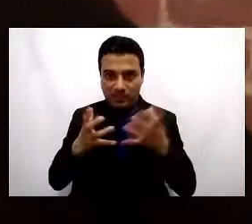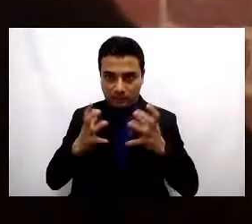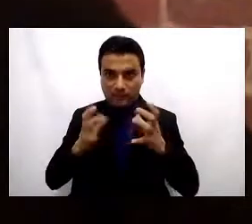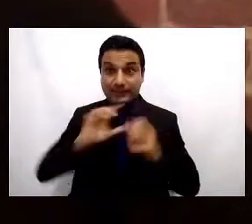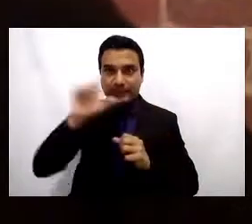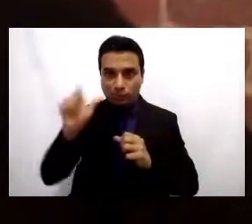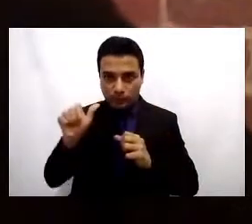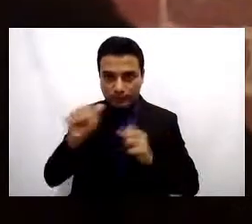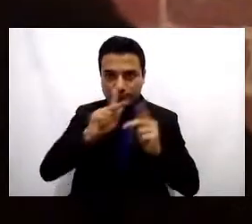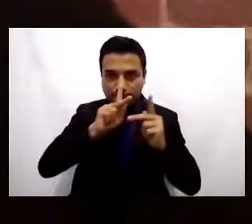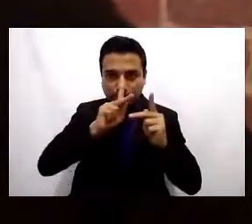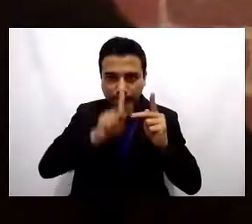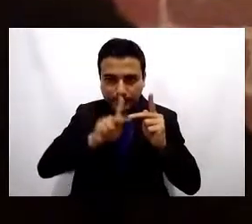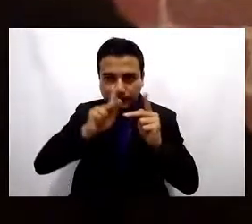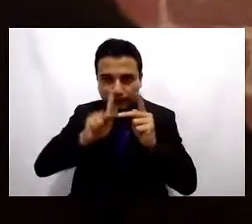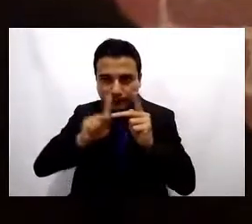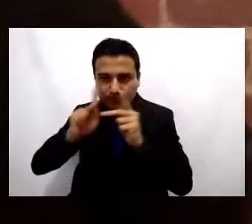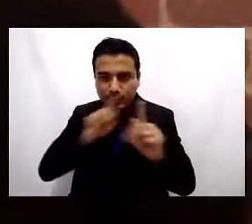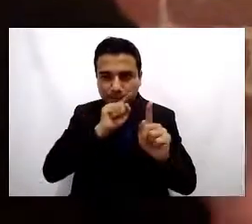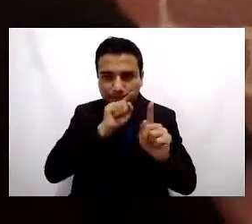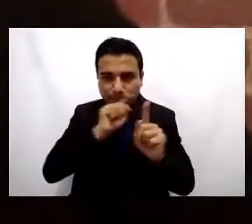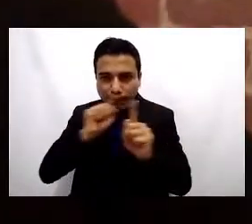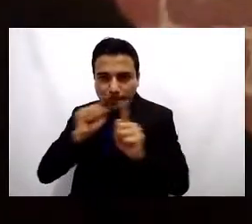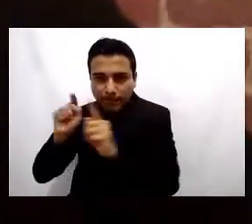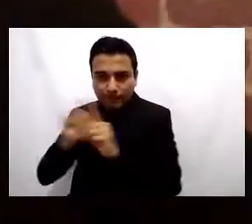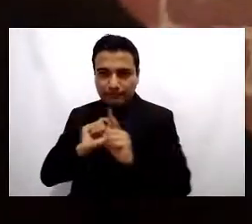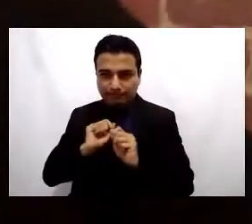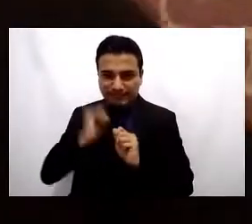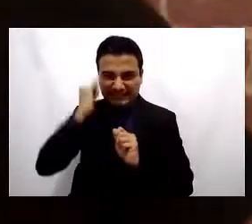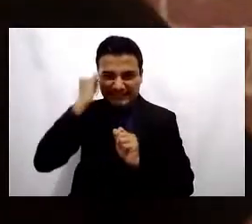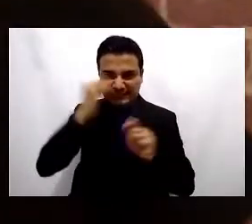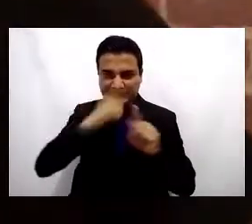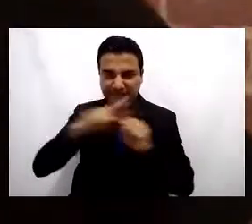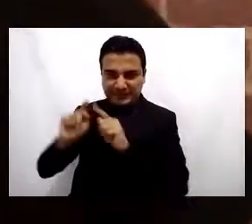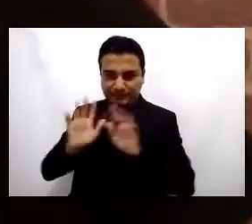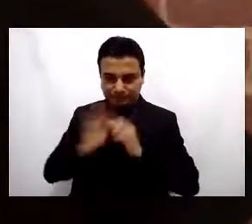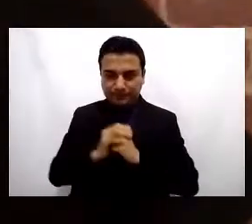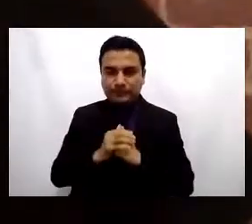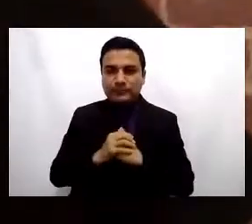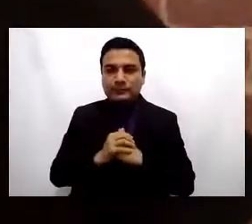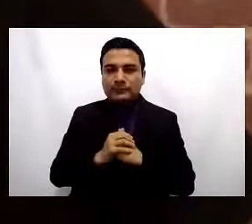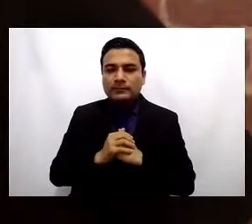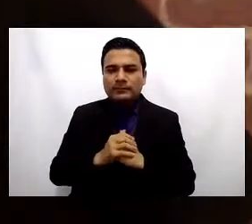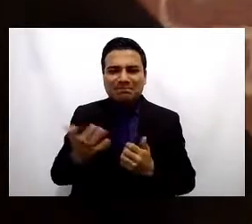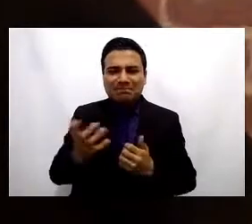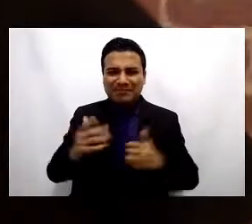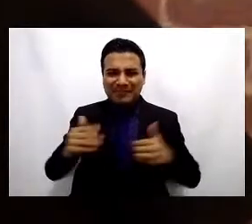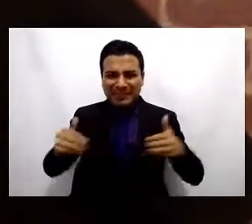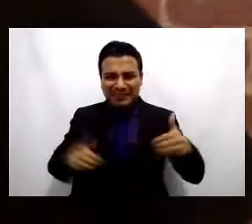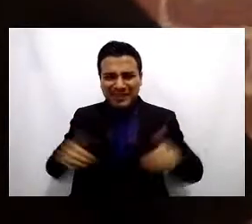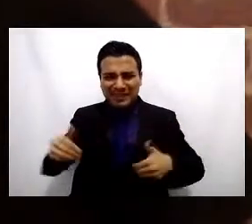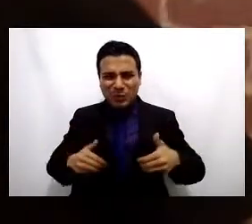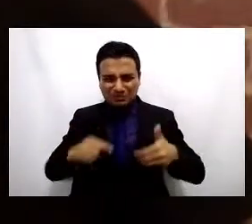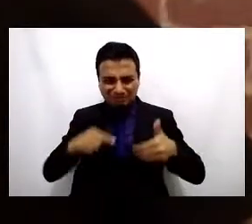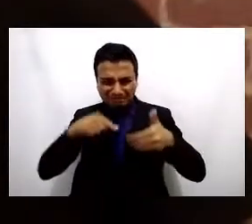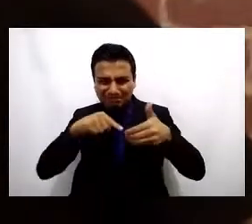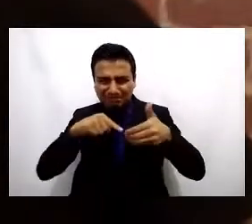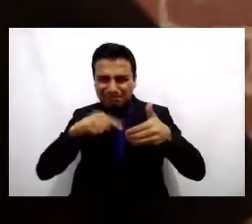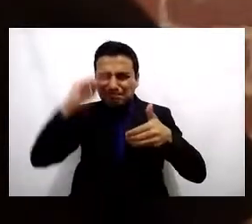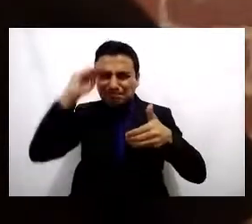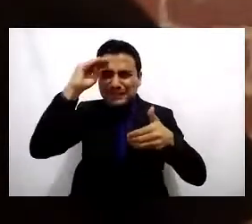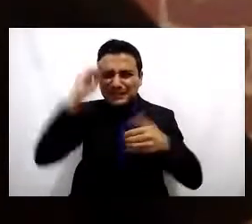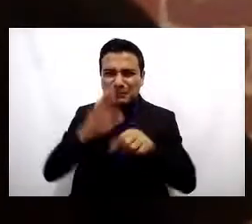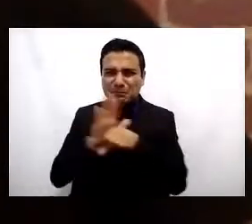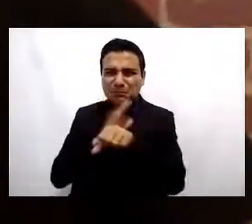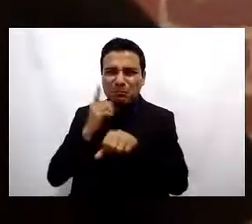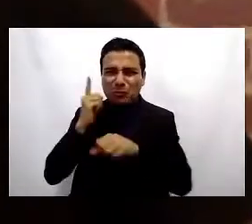planteo en hipótesis más chicas. Ante todo, ¿por qué el teatro piensa? ¿Por qué el teatro no es resultado